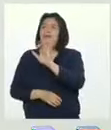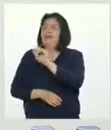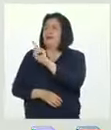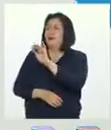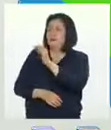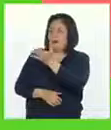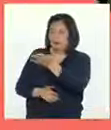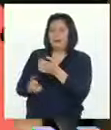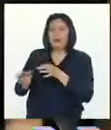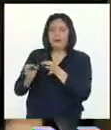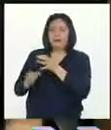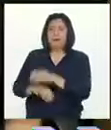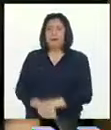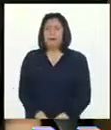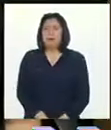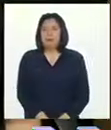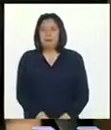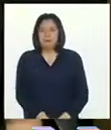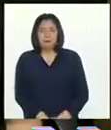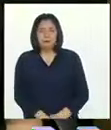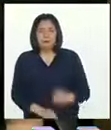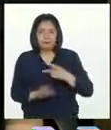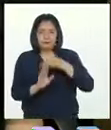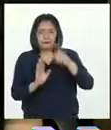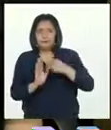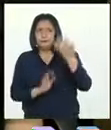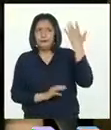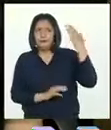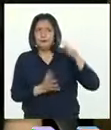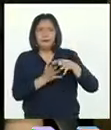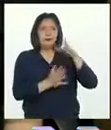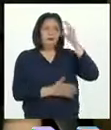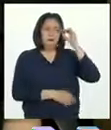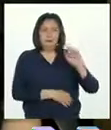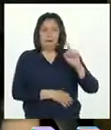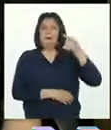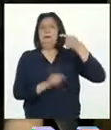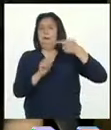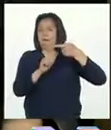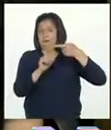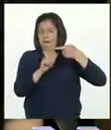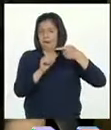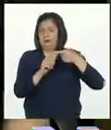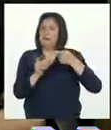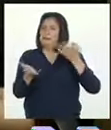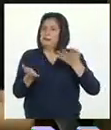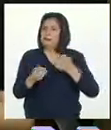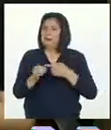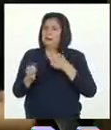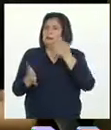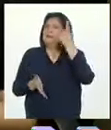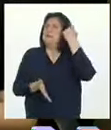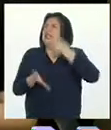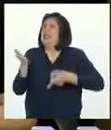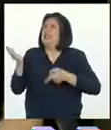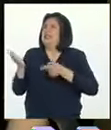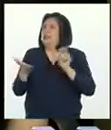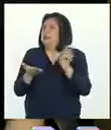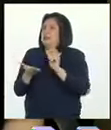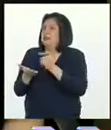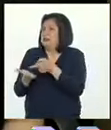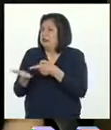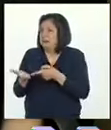lo explique. En programas anteriores aprendí que primero tengo que definir para qué escribir el